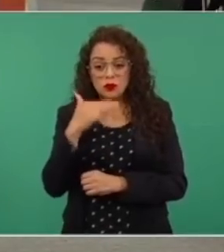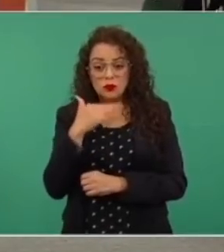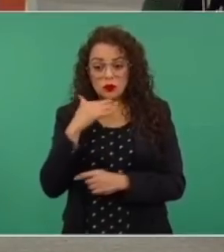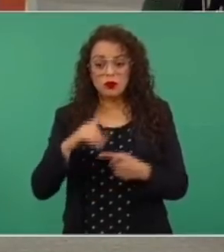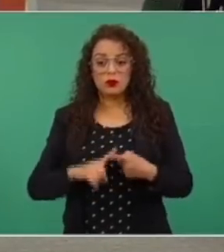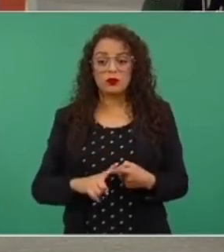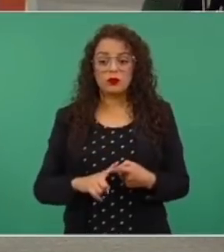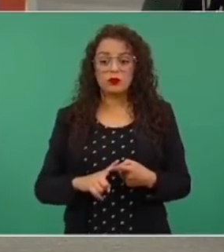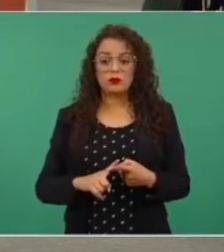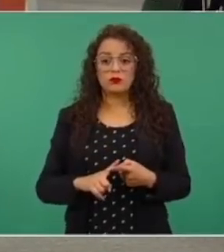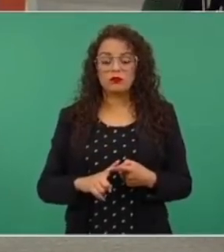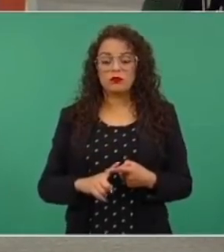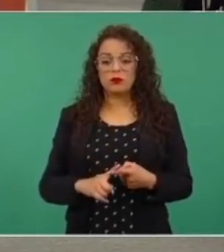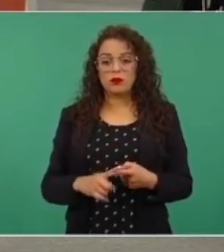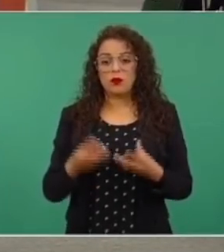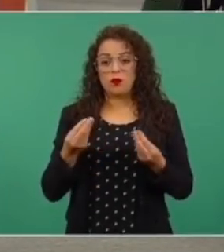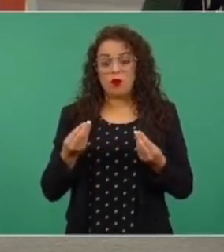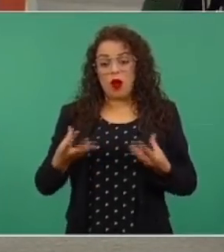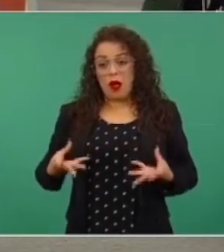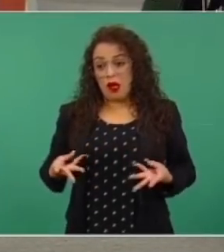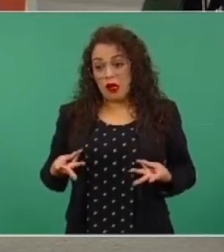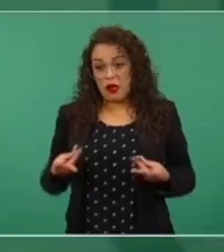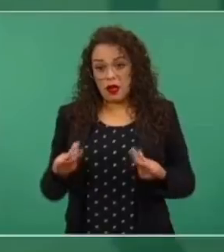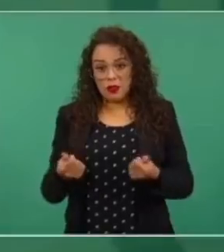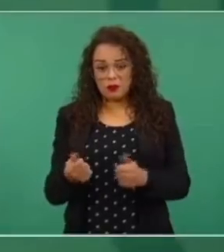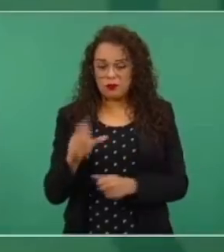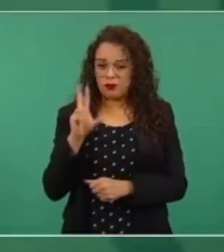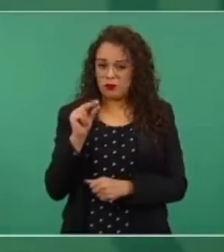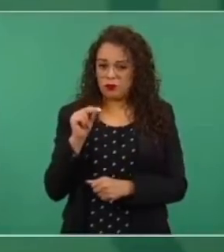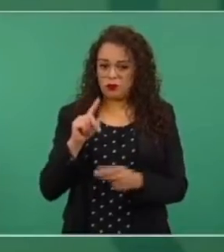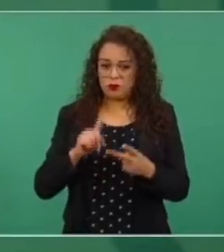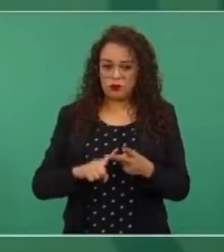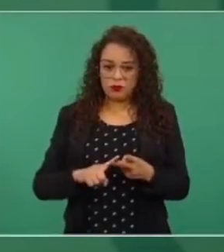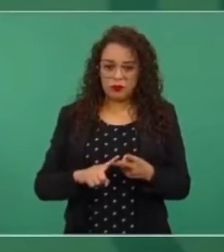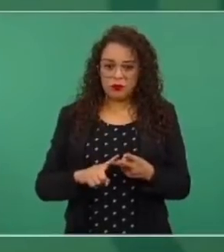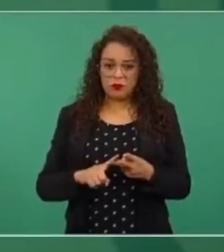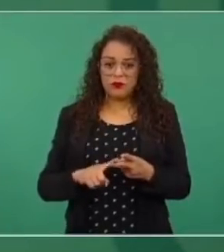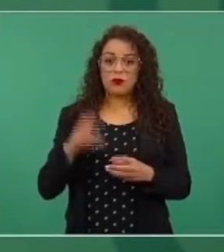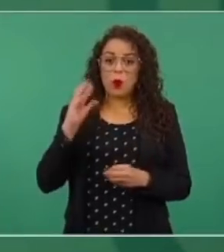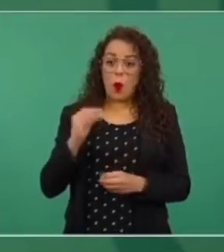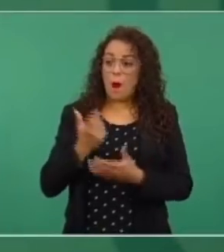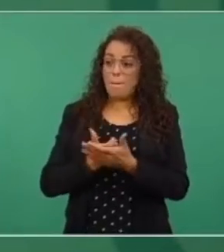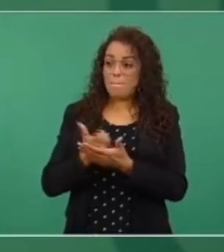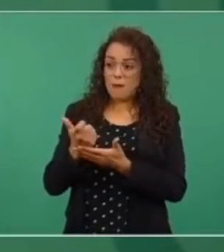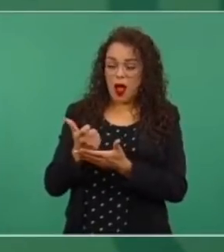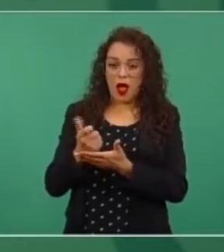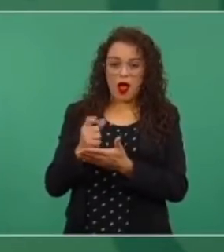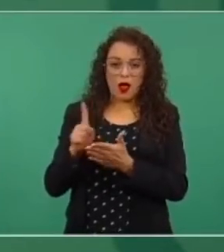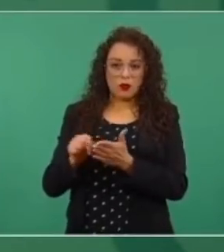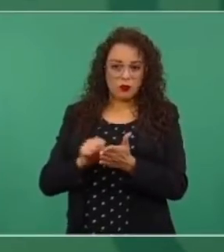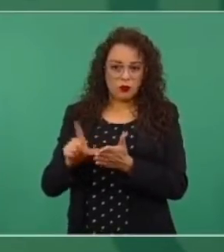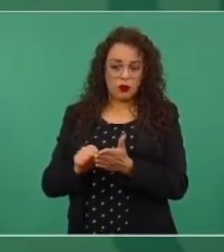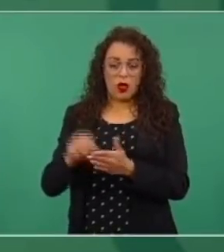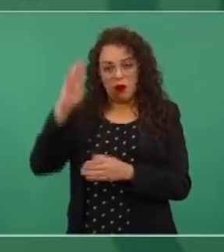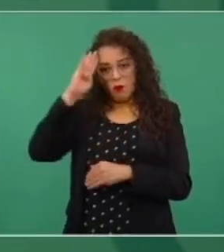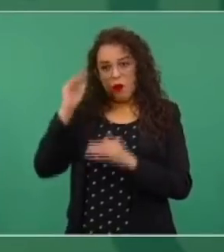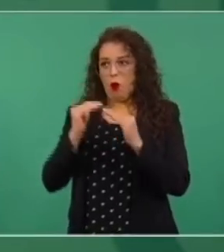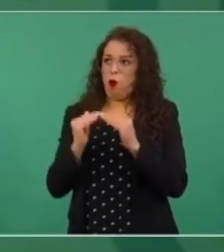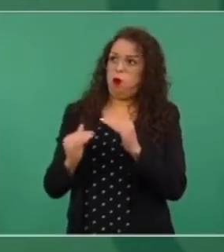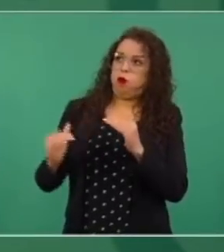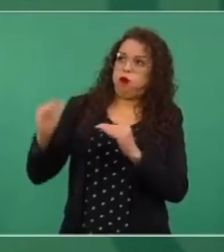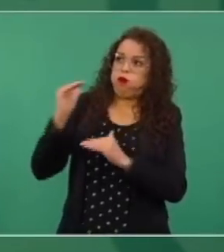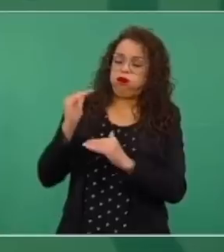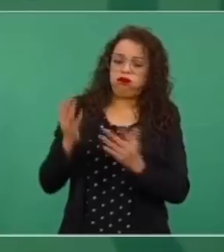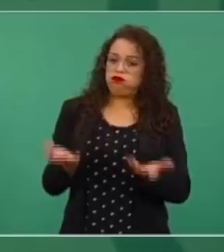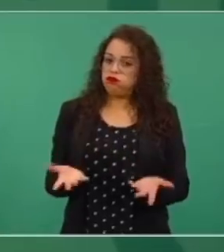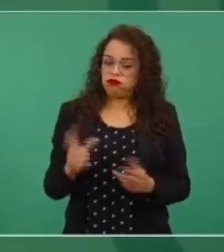que no haya gastos superfluos, sueldos elevadísimos. También ayer estuvo con